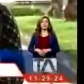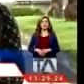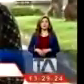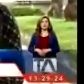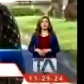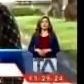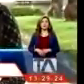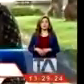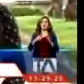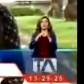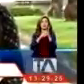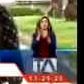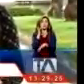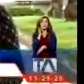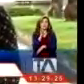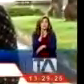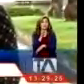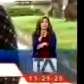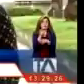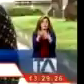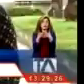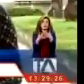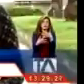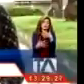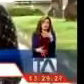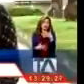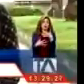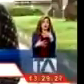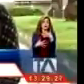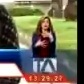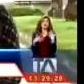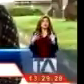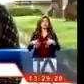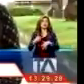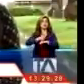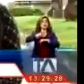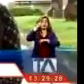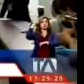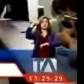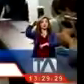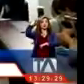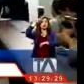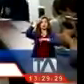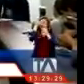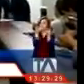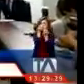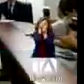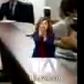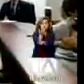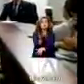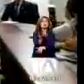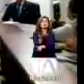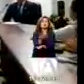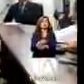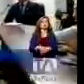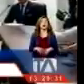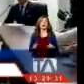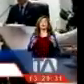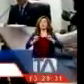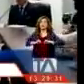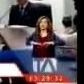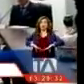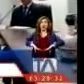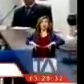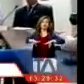La lista de irregularidades sigue creciendo. Hoy las autoridades de gobierno hicieron un anuncio, un nuevo posible caso